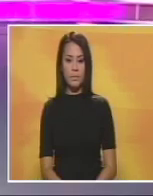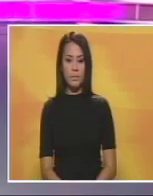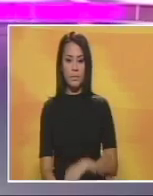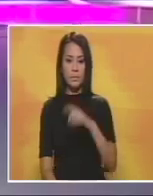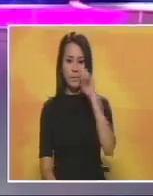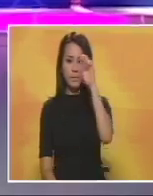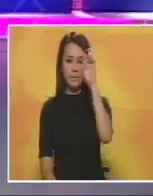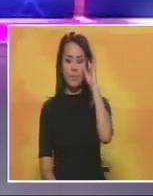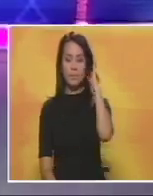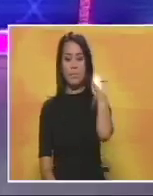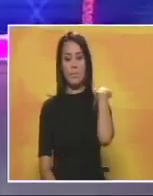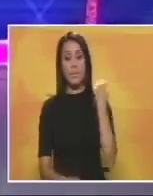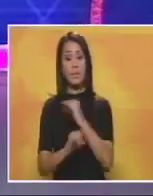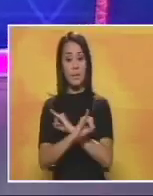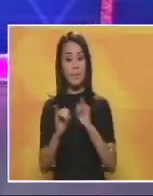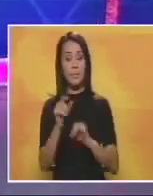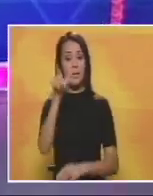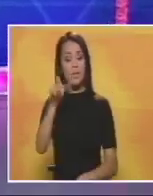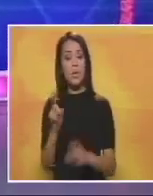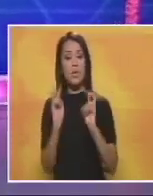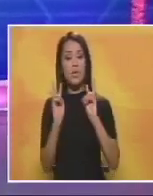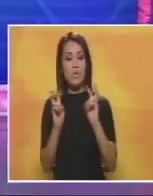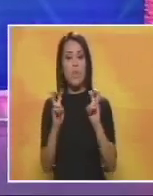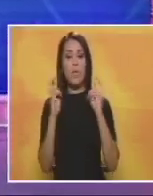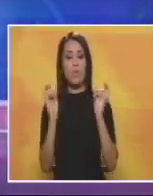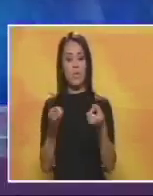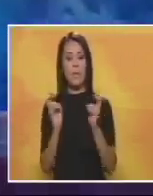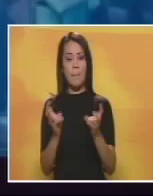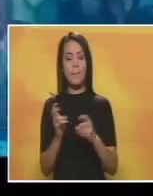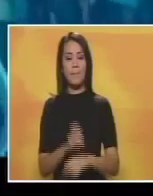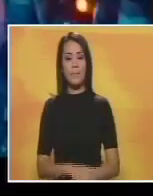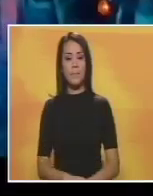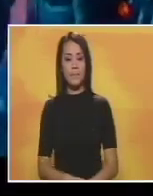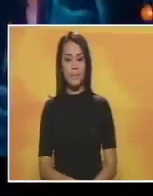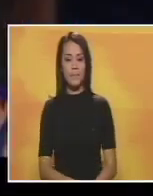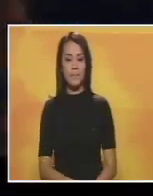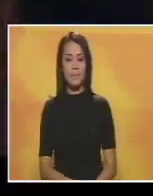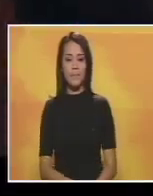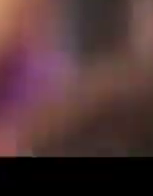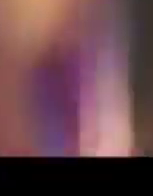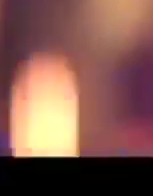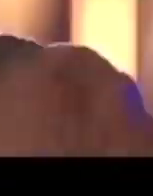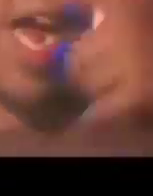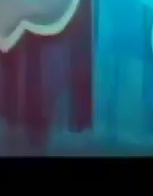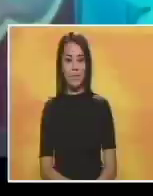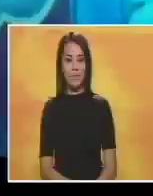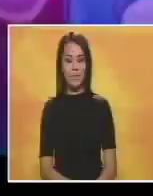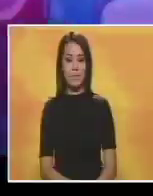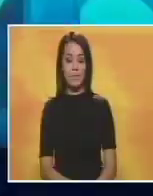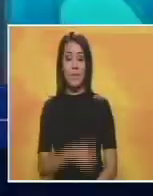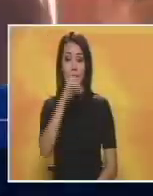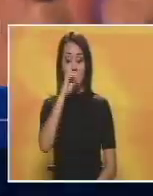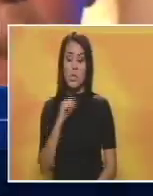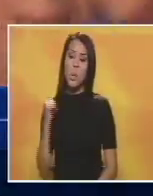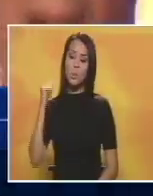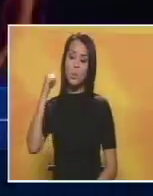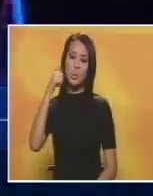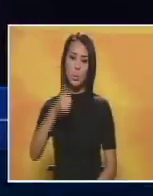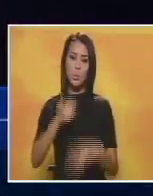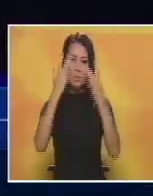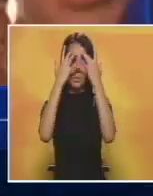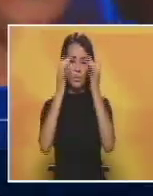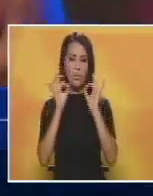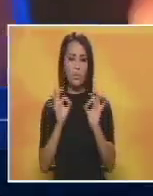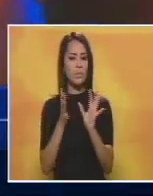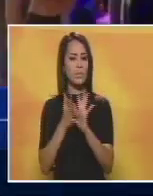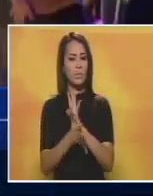Y cerramos como Marca 11 y su nuevo tema, Prácticamente. La carrera musical del artista venezolano ha ido sumando cada